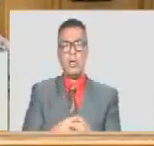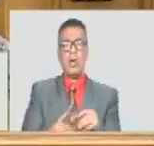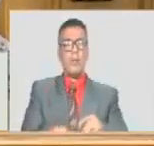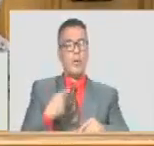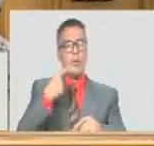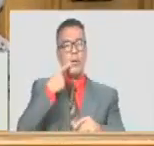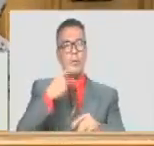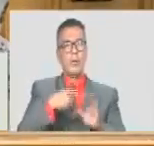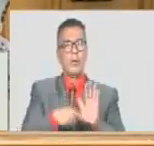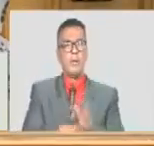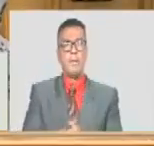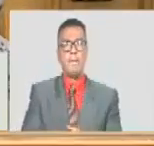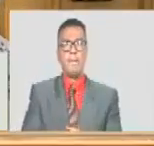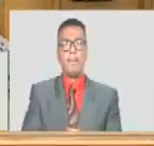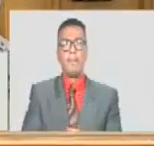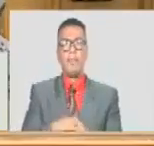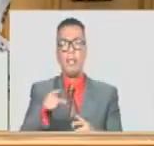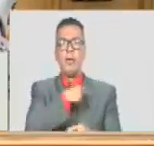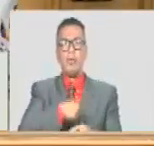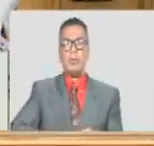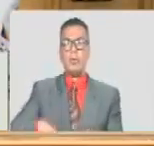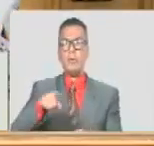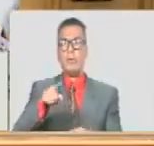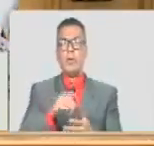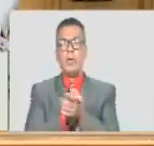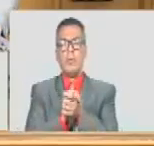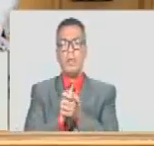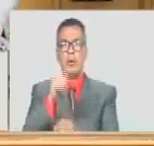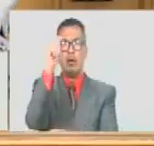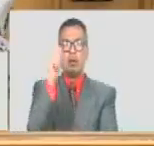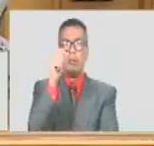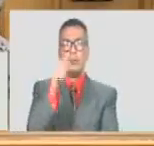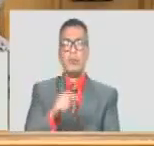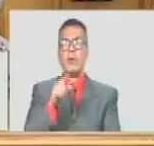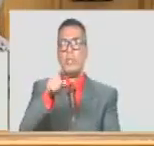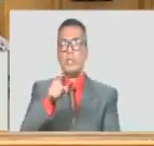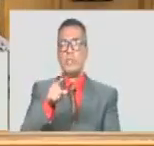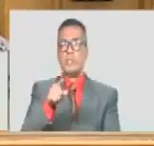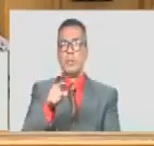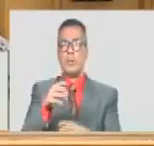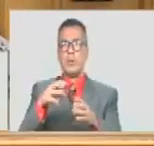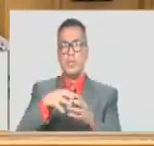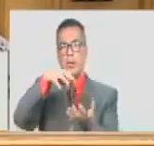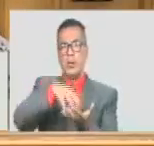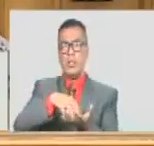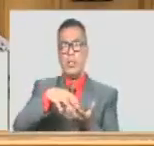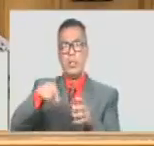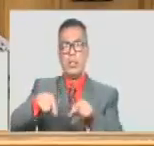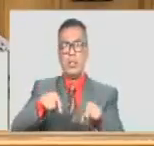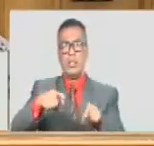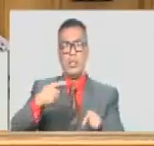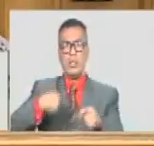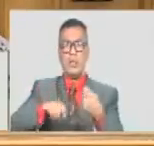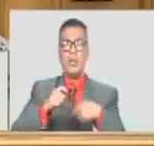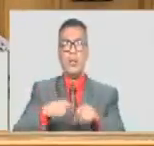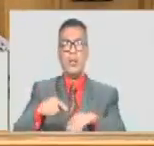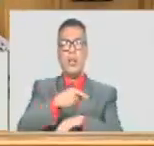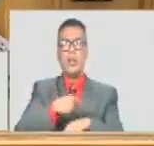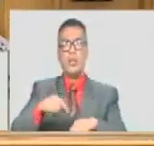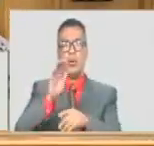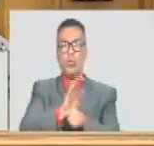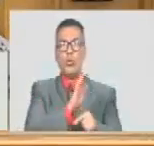Debemos darle, señor presidente, estimados diputados, así como el salón elíptico es el salón que administra el Ejecutivo y lo